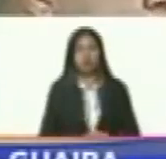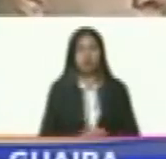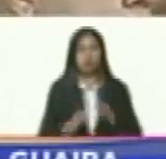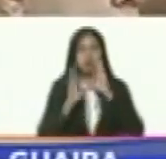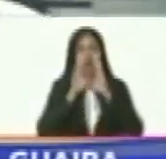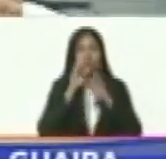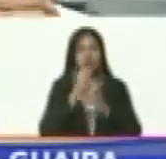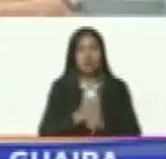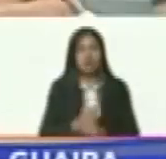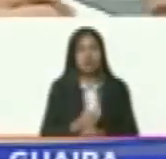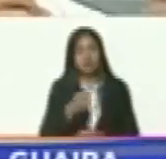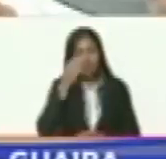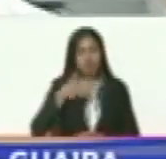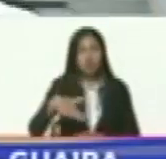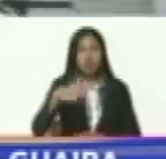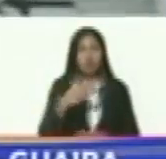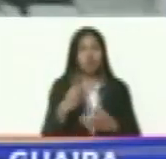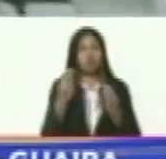este pueblo que